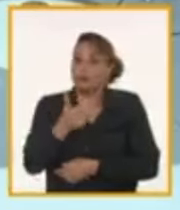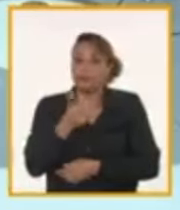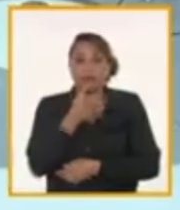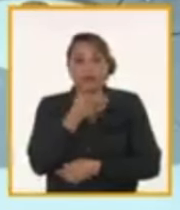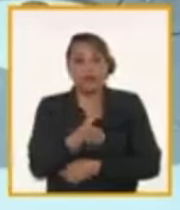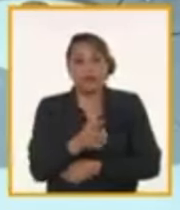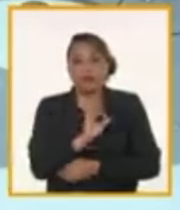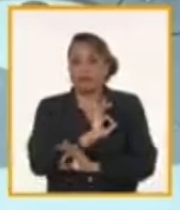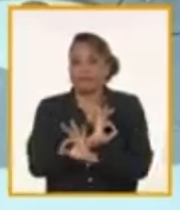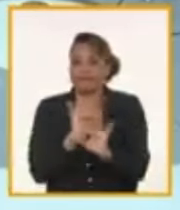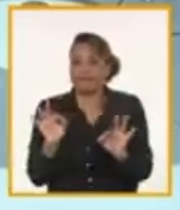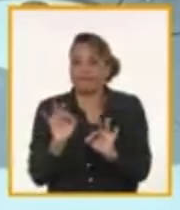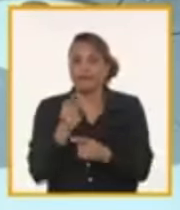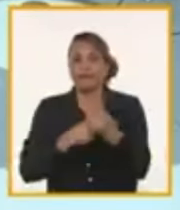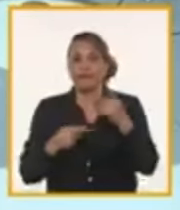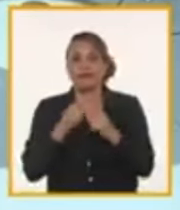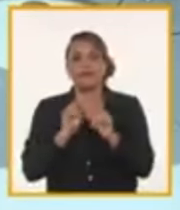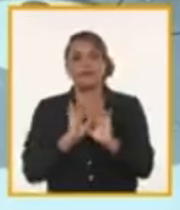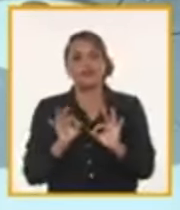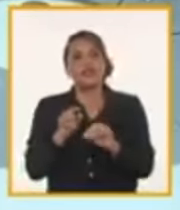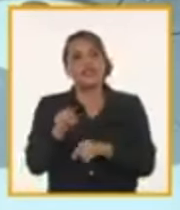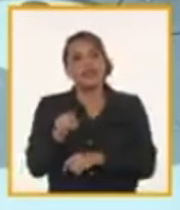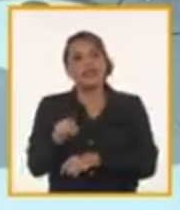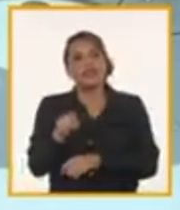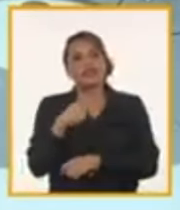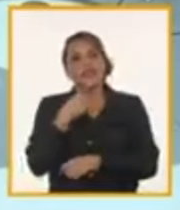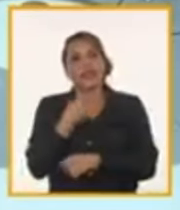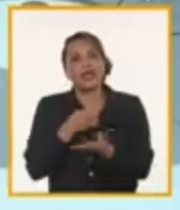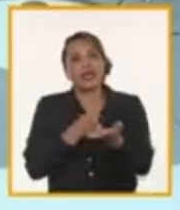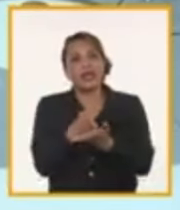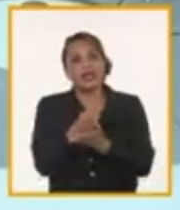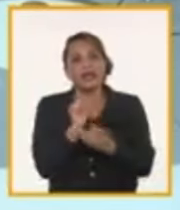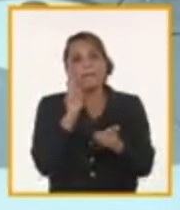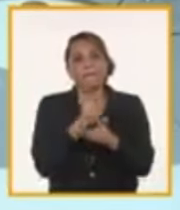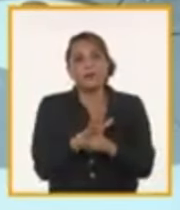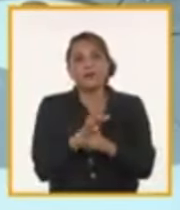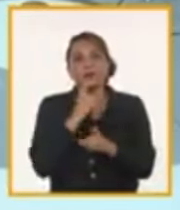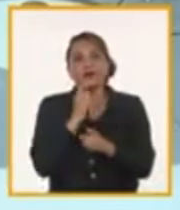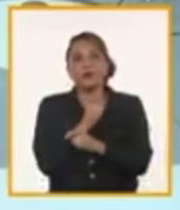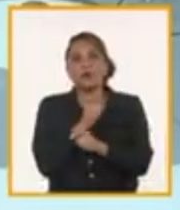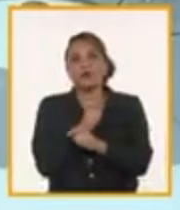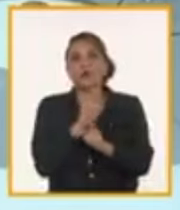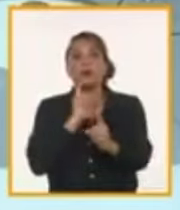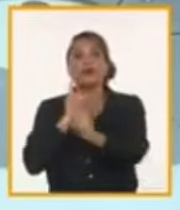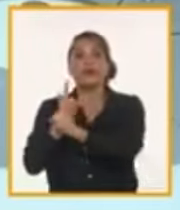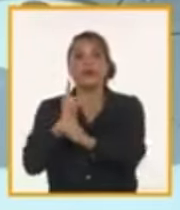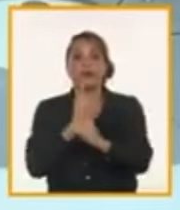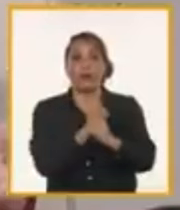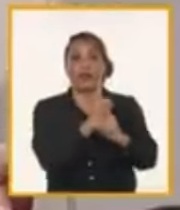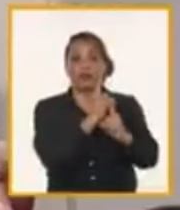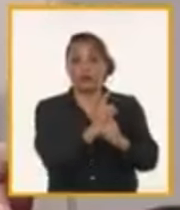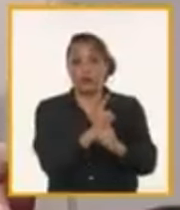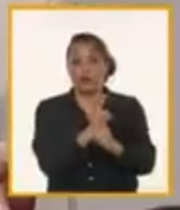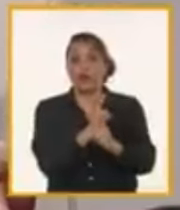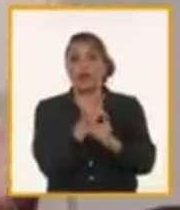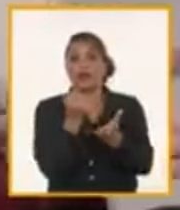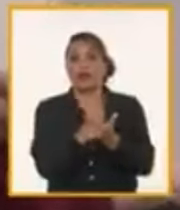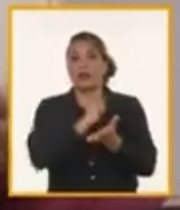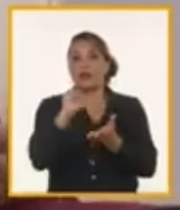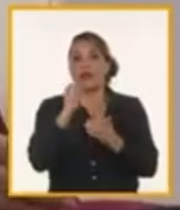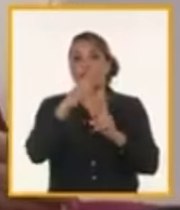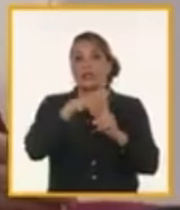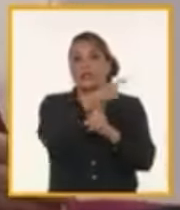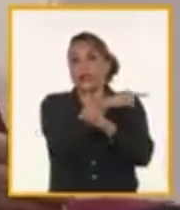que es un elemento esencial y ese lo vamos a estar dando eh la carrera se va a abrir cautivo y curso por encuentro para los graduados de técnico